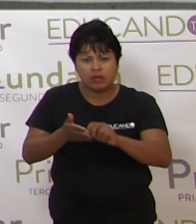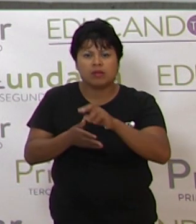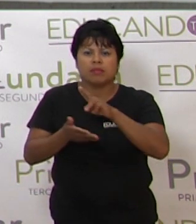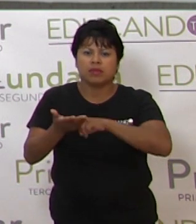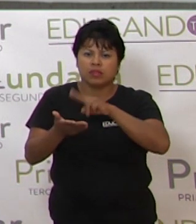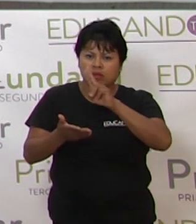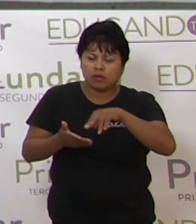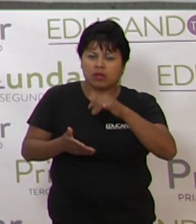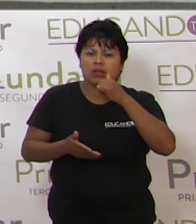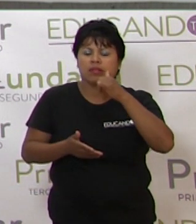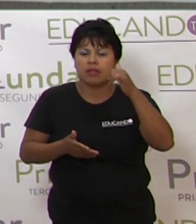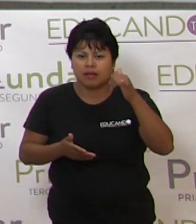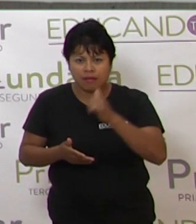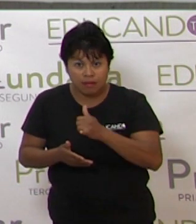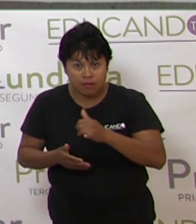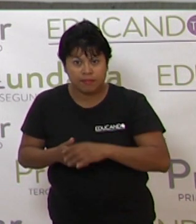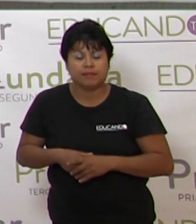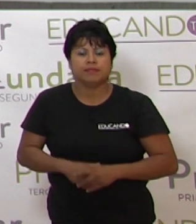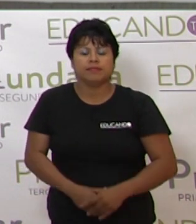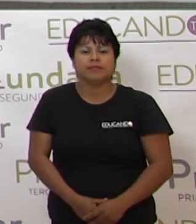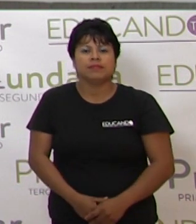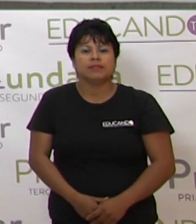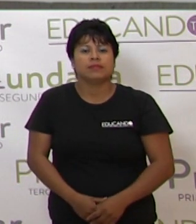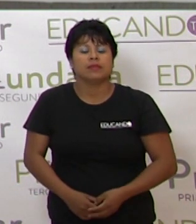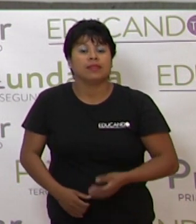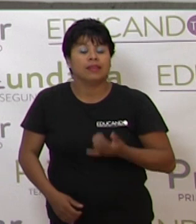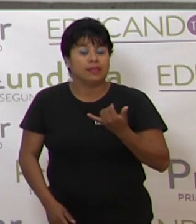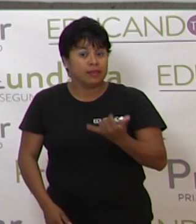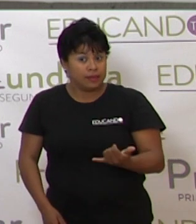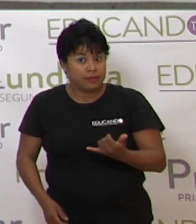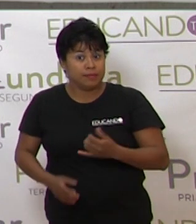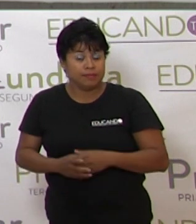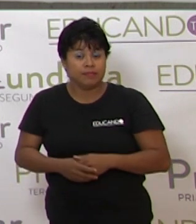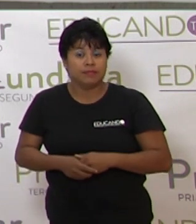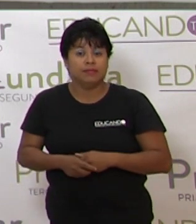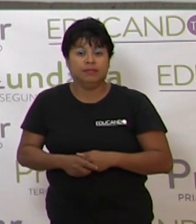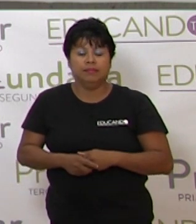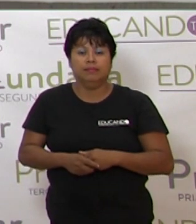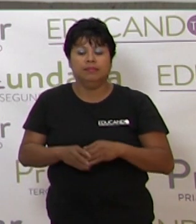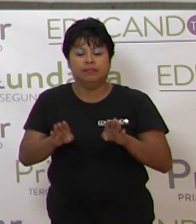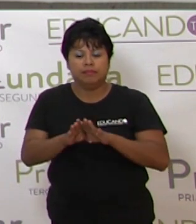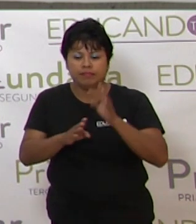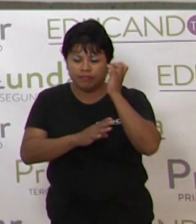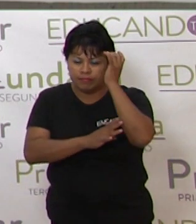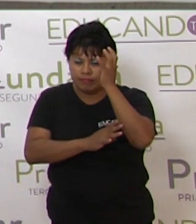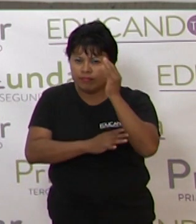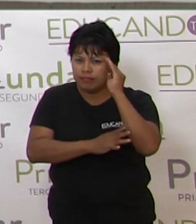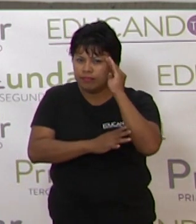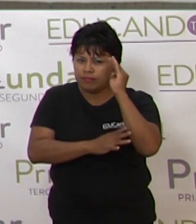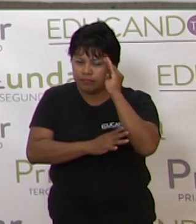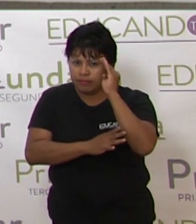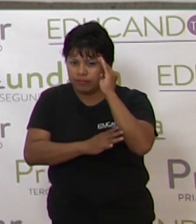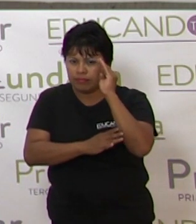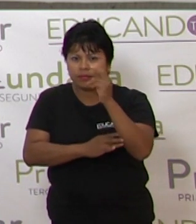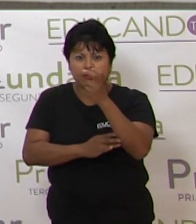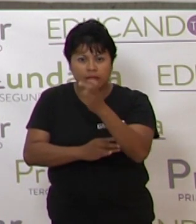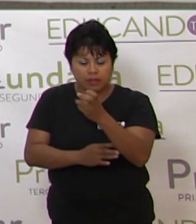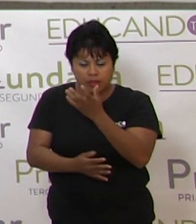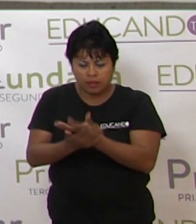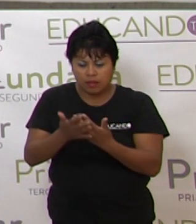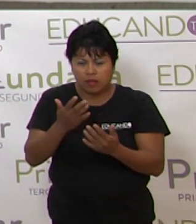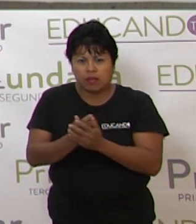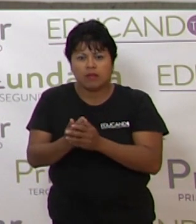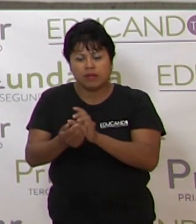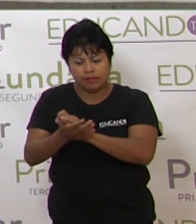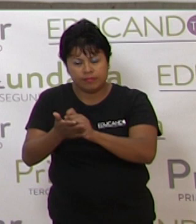Renacimiento italiano y de el análisis de esta obra